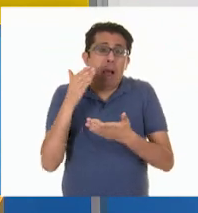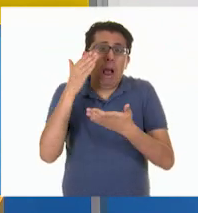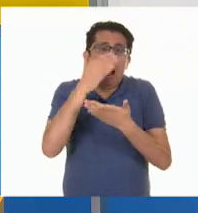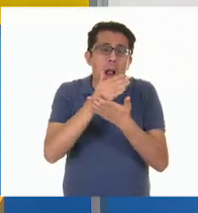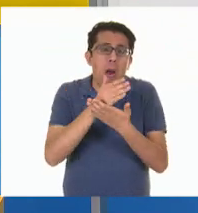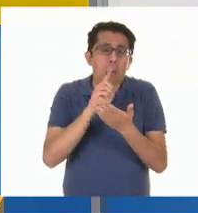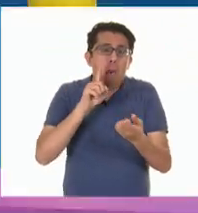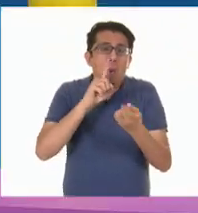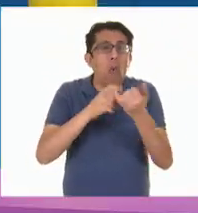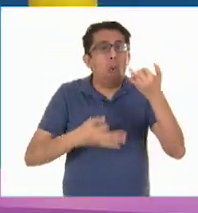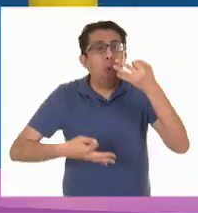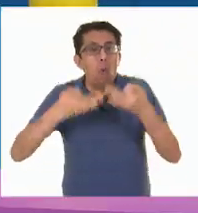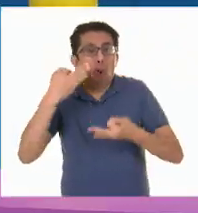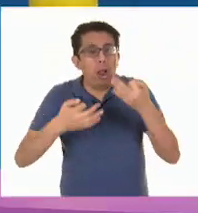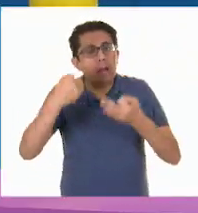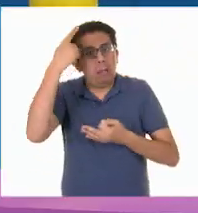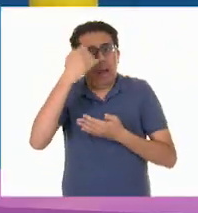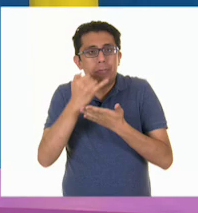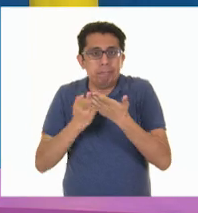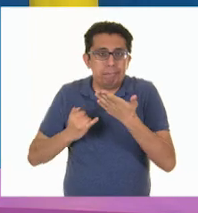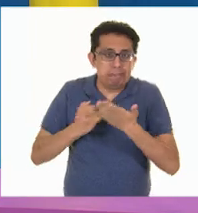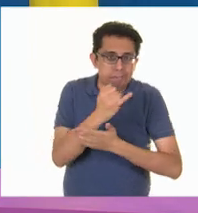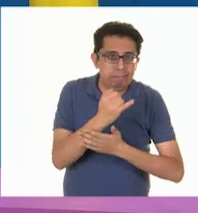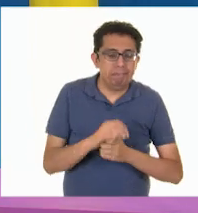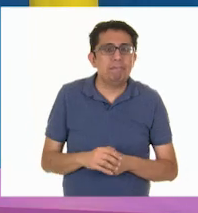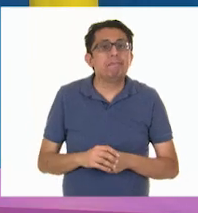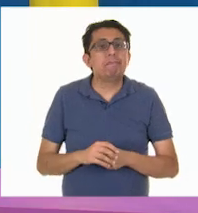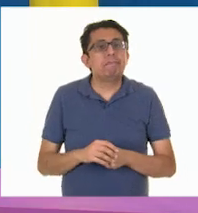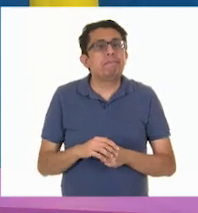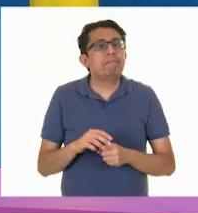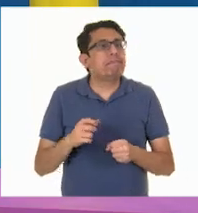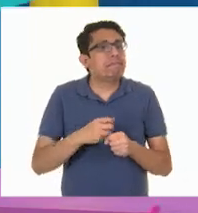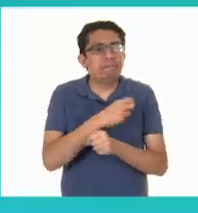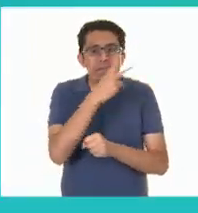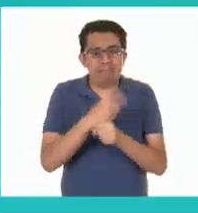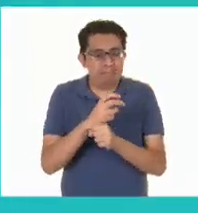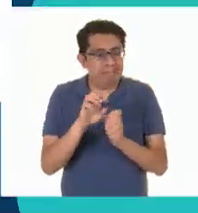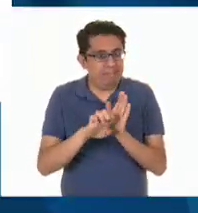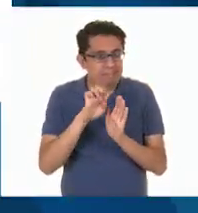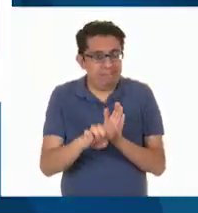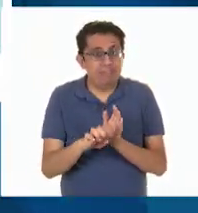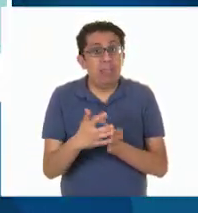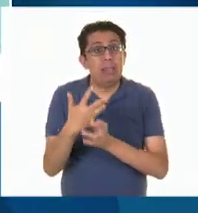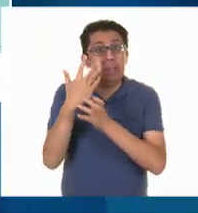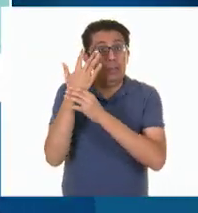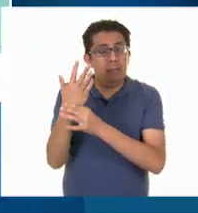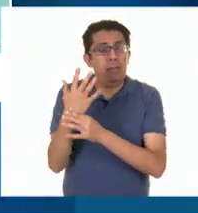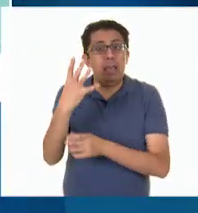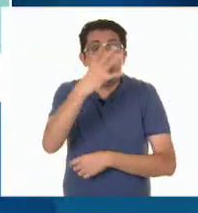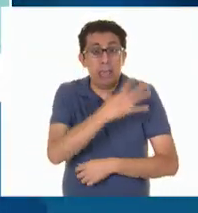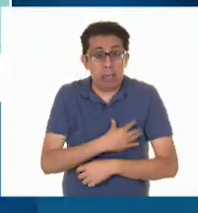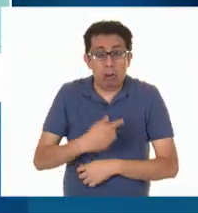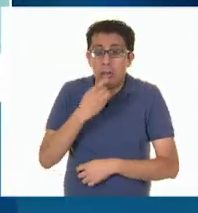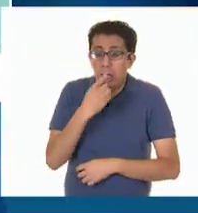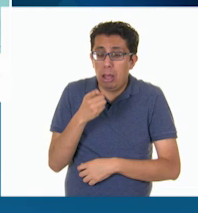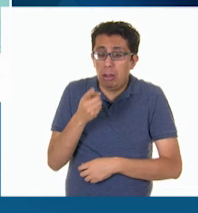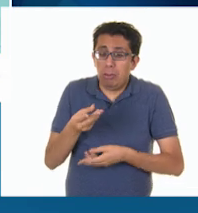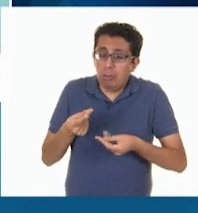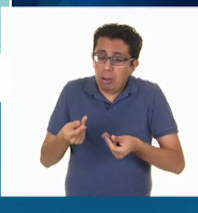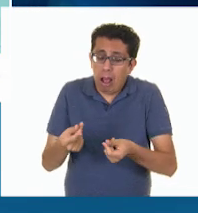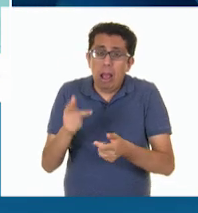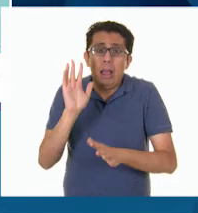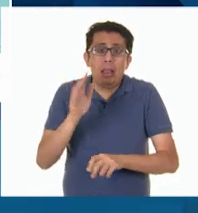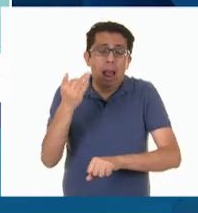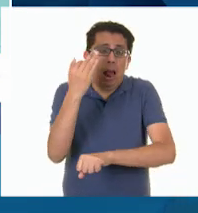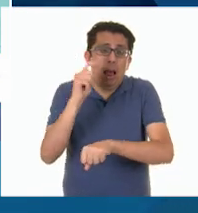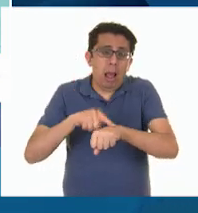análisis del caso. Muy bien, exactamente. Veamos el segundo caso. Dice así. Hijo, te dije que te apuraras. Ya se nos